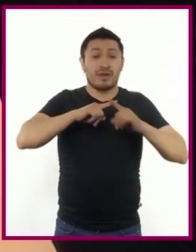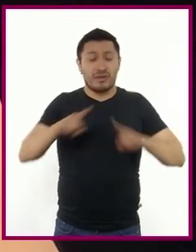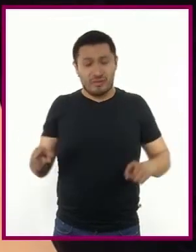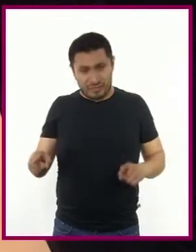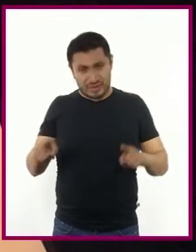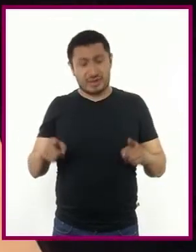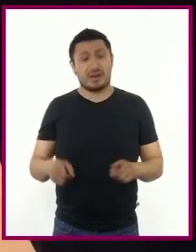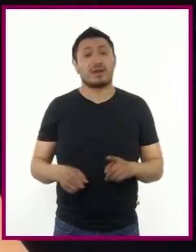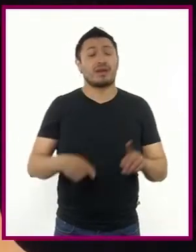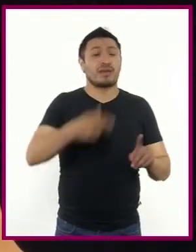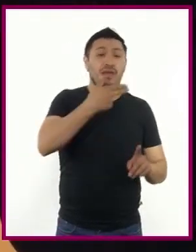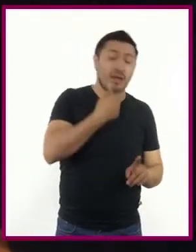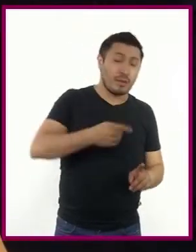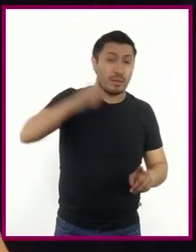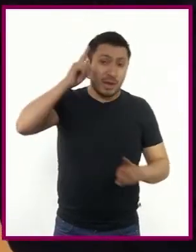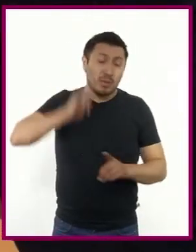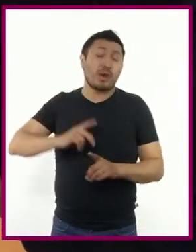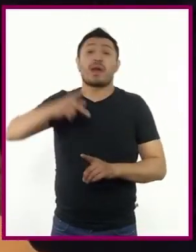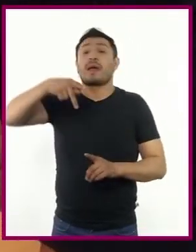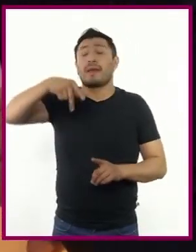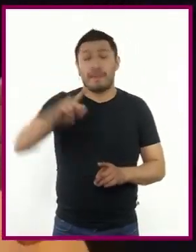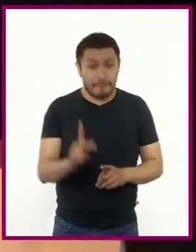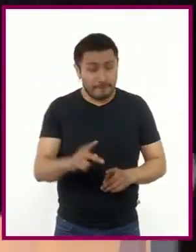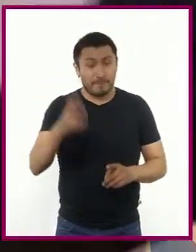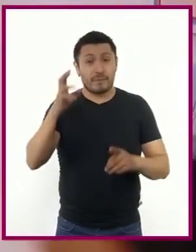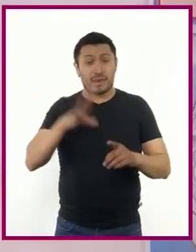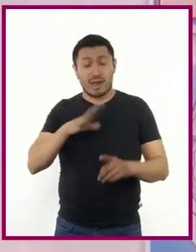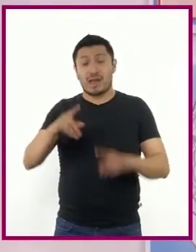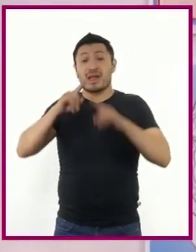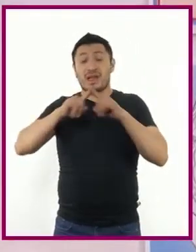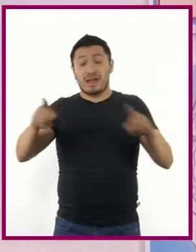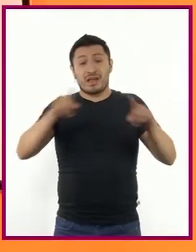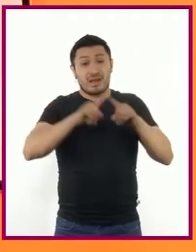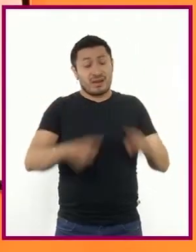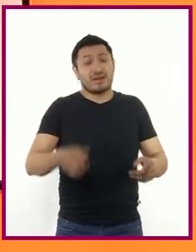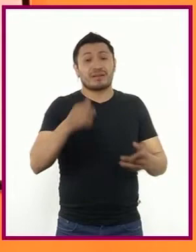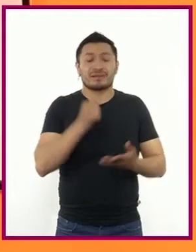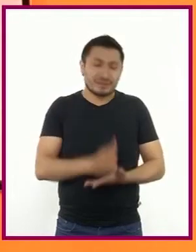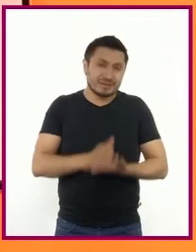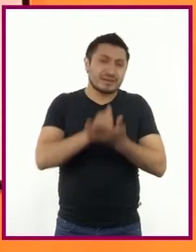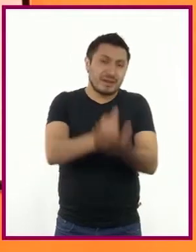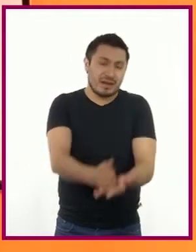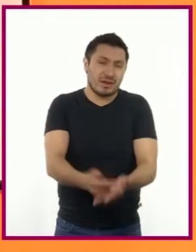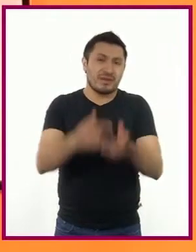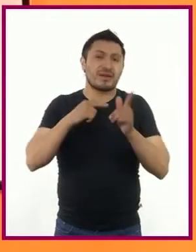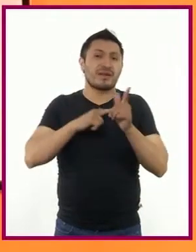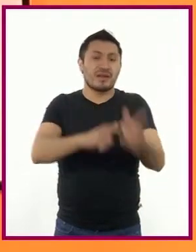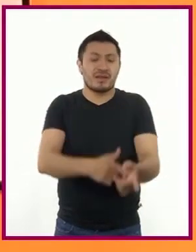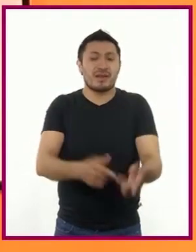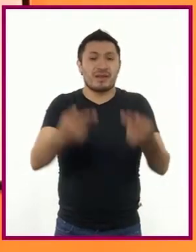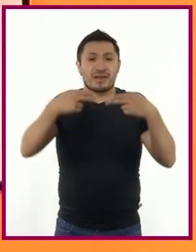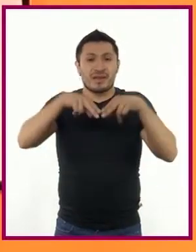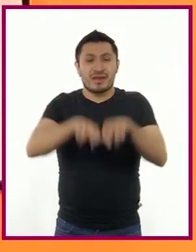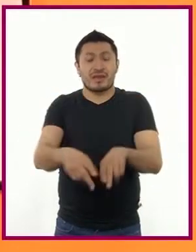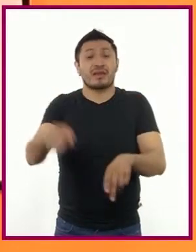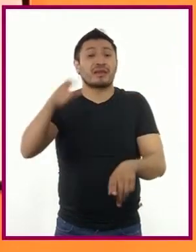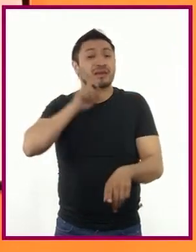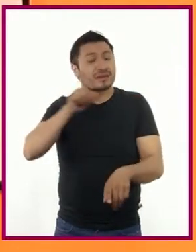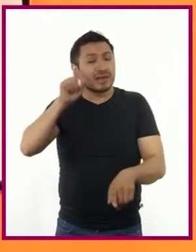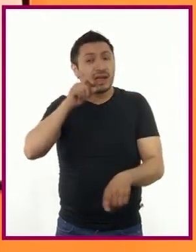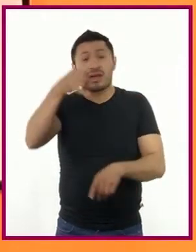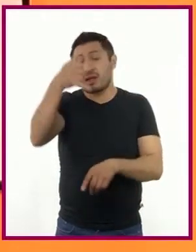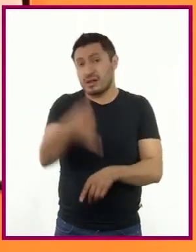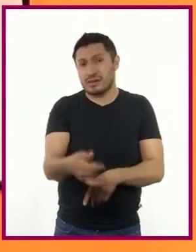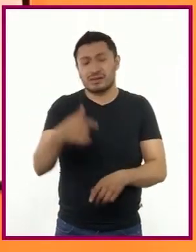un sexo a otro. Sin embargo, estas diferencias permiten, entre otros aspectos, que nos relacionemos